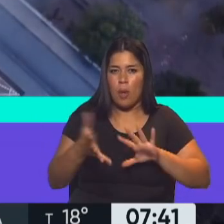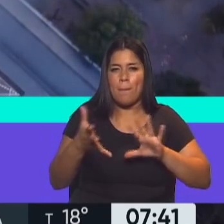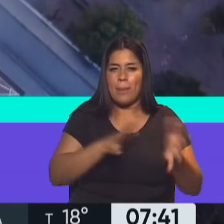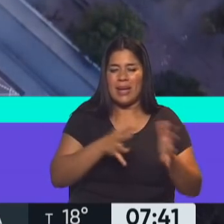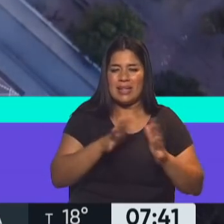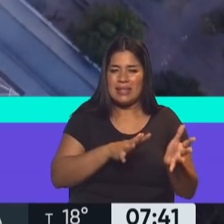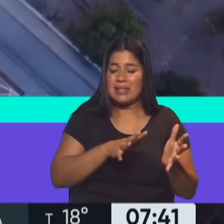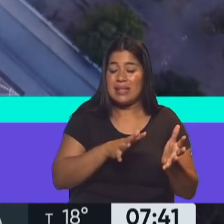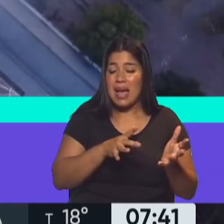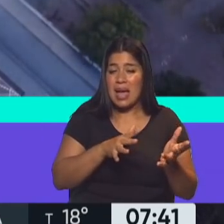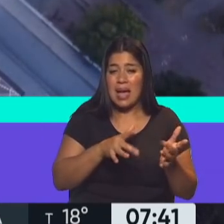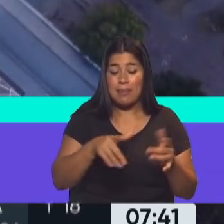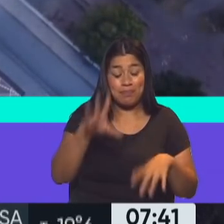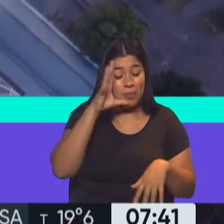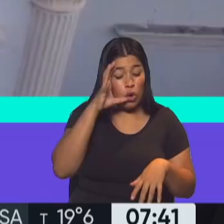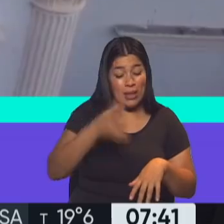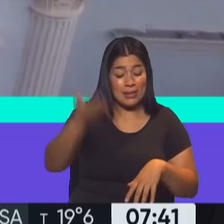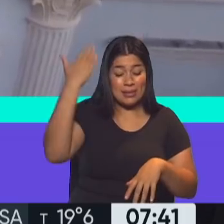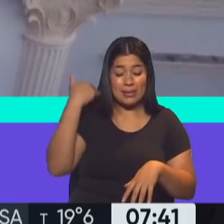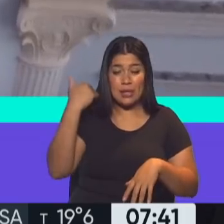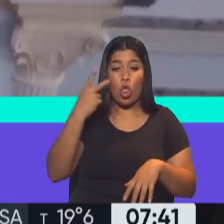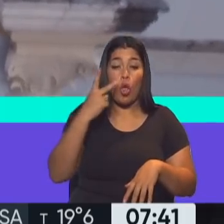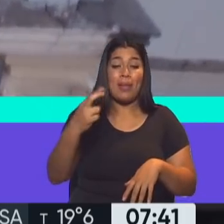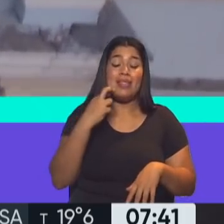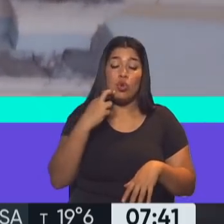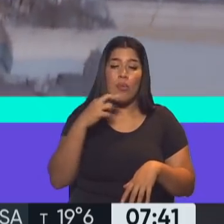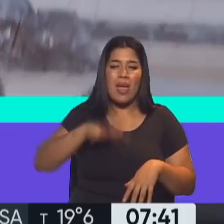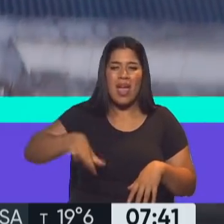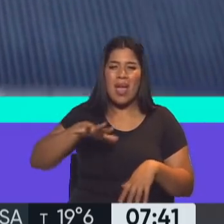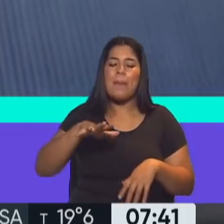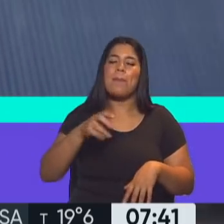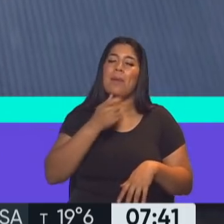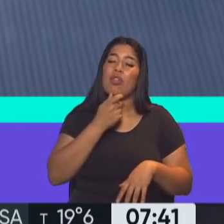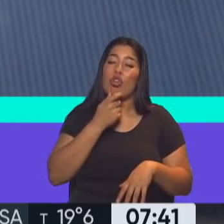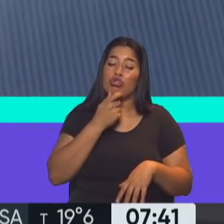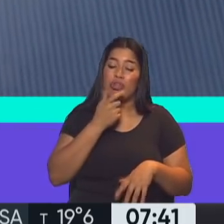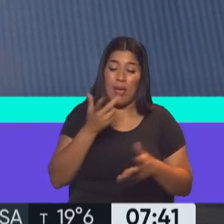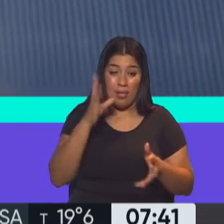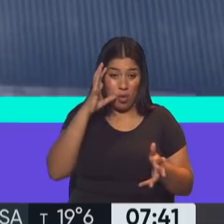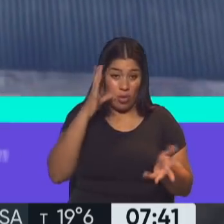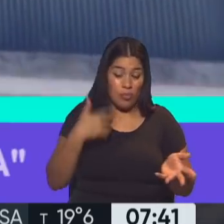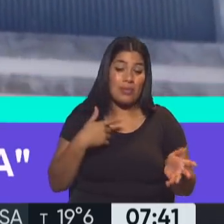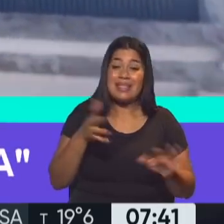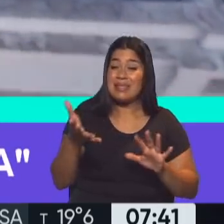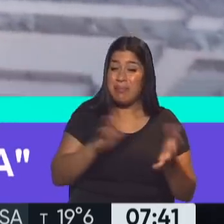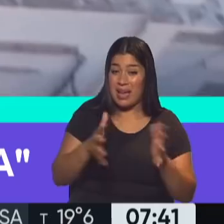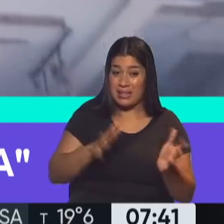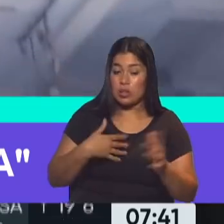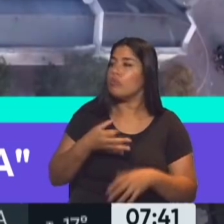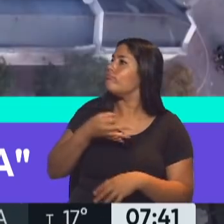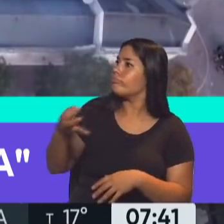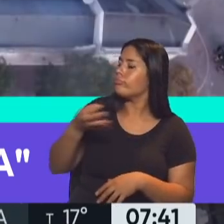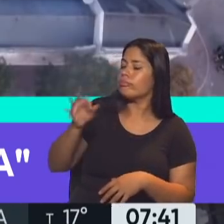que ocurrió, ¿te acordás? En Mendoza en 2019, porque es algo similar. Sí, muy, ya, muy similar, sí, es verdad eso.